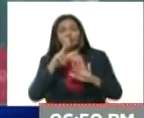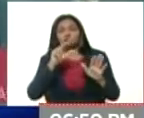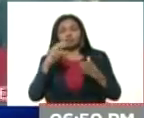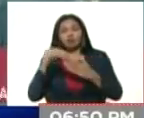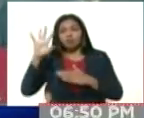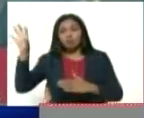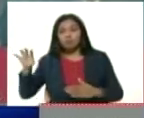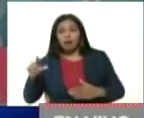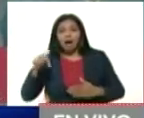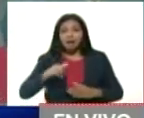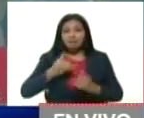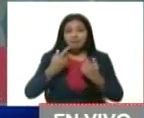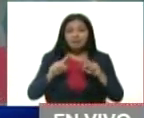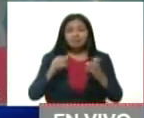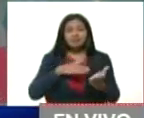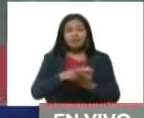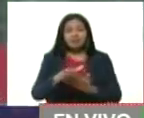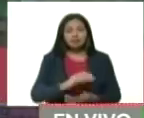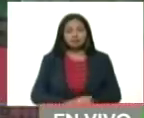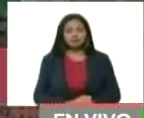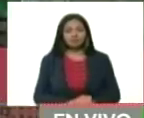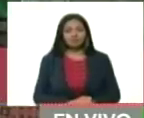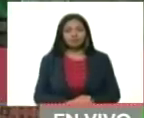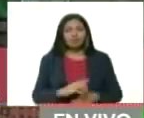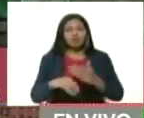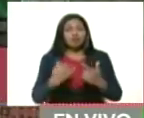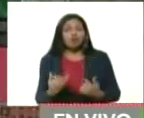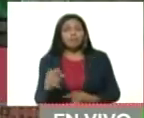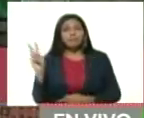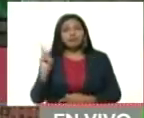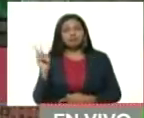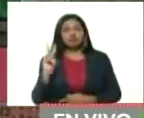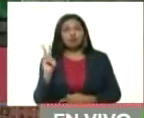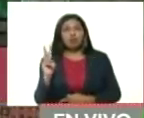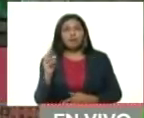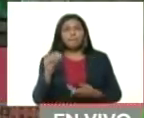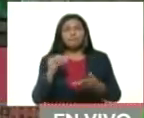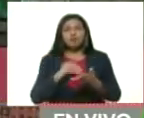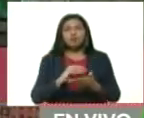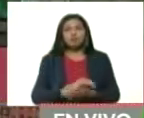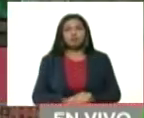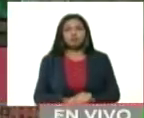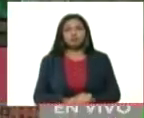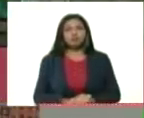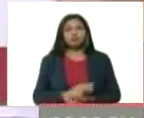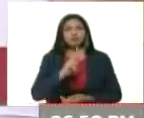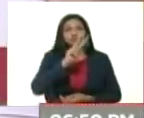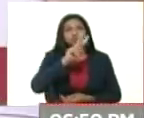gratuito. Hasta este momento, Venezuela ha aplicado